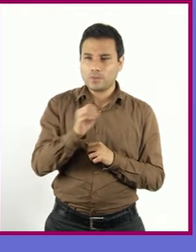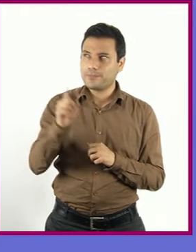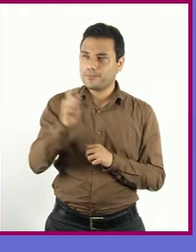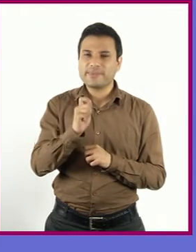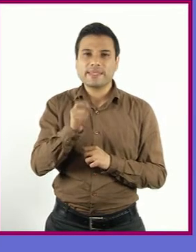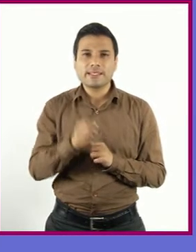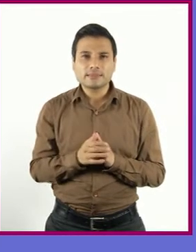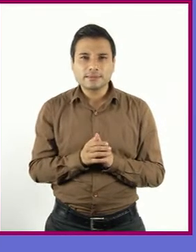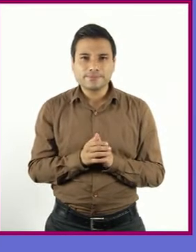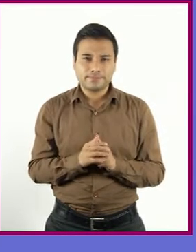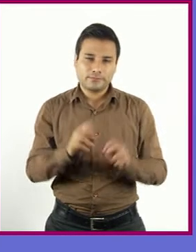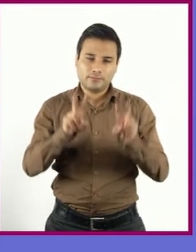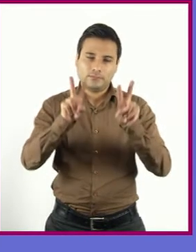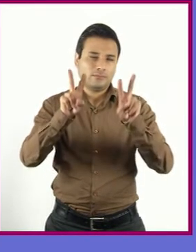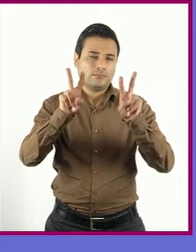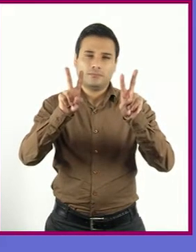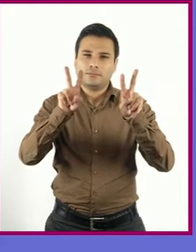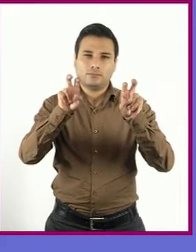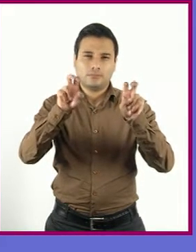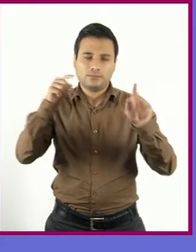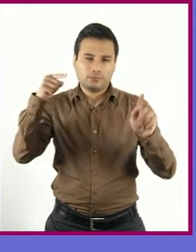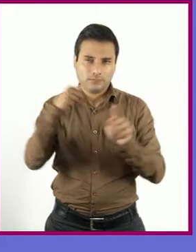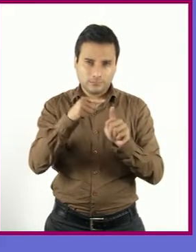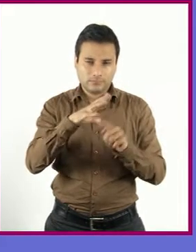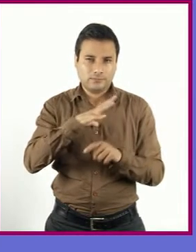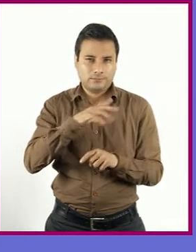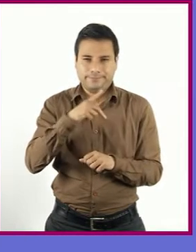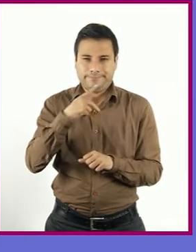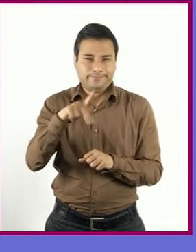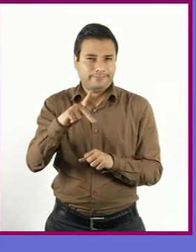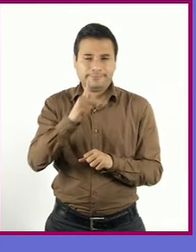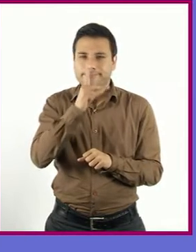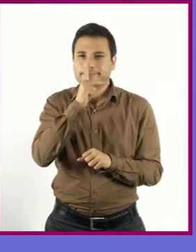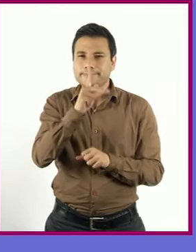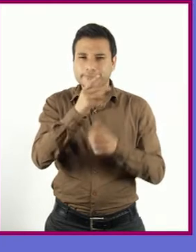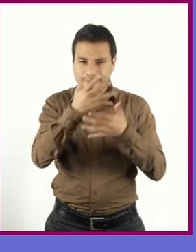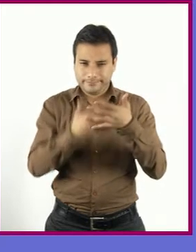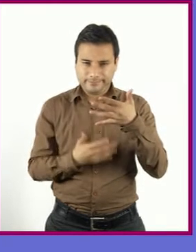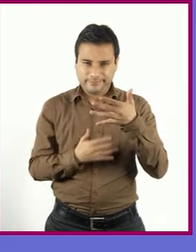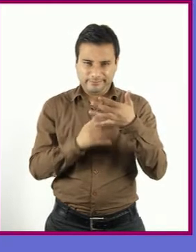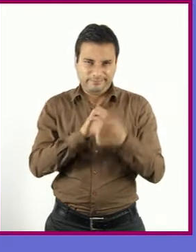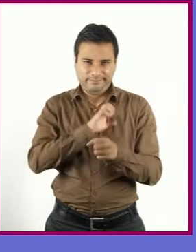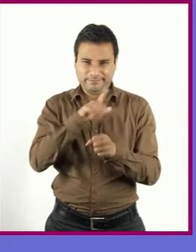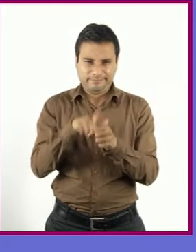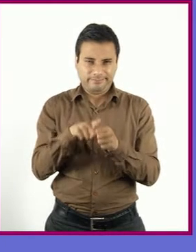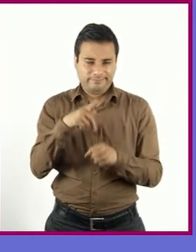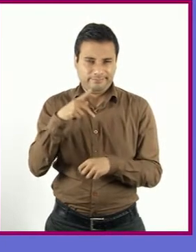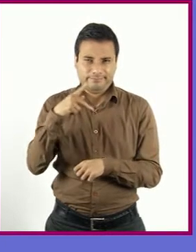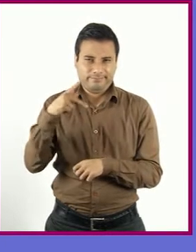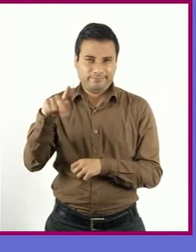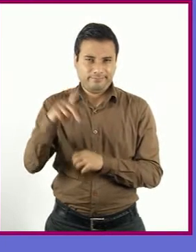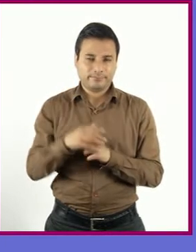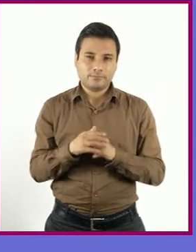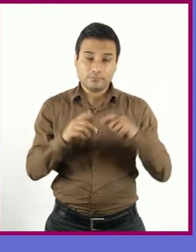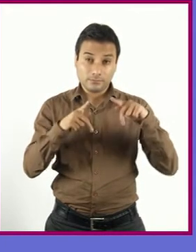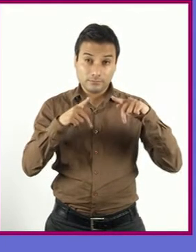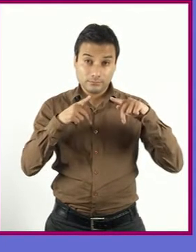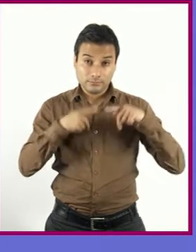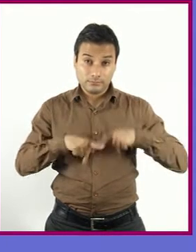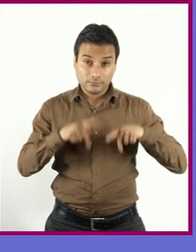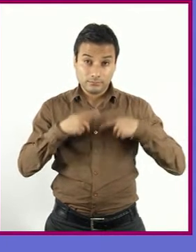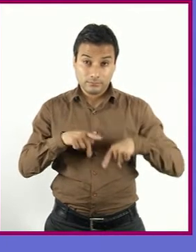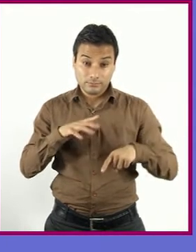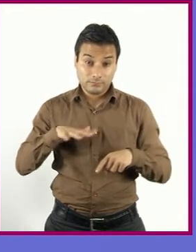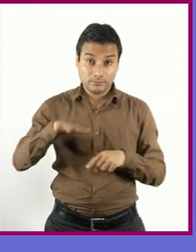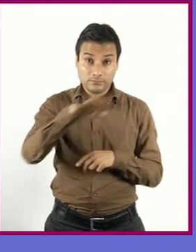temático particular, el cual adopta un sentido especializado que hace que todos los involucrados, en este caso